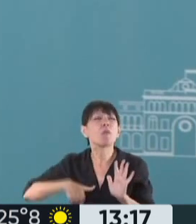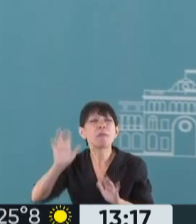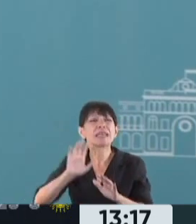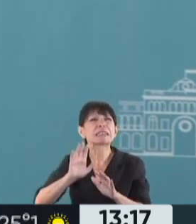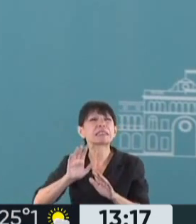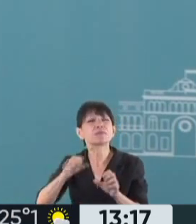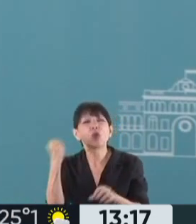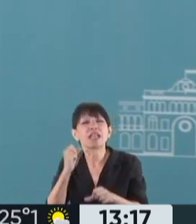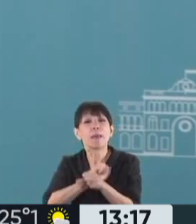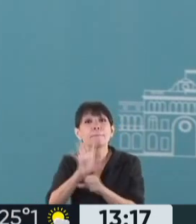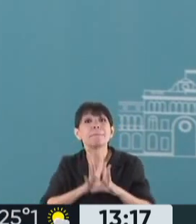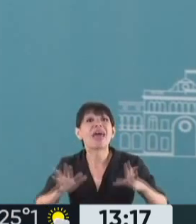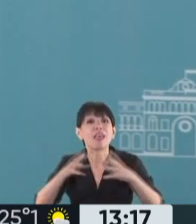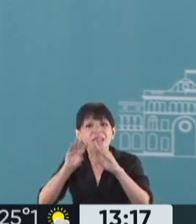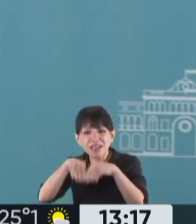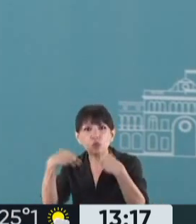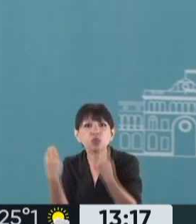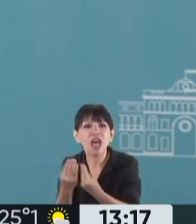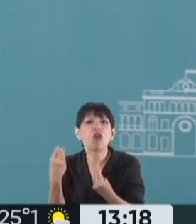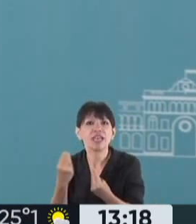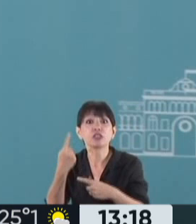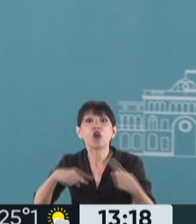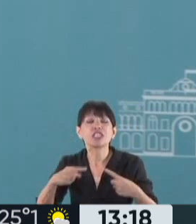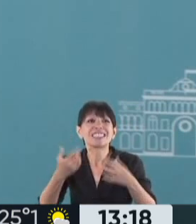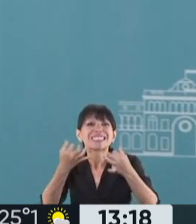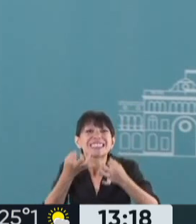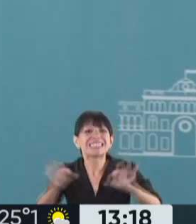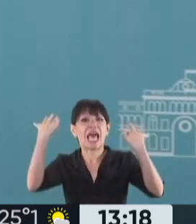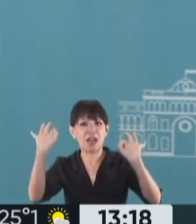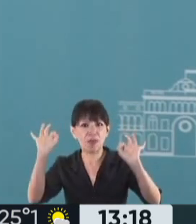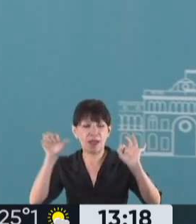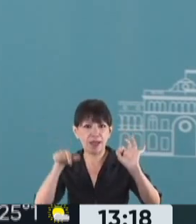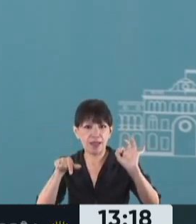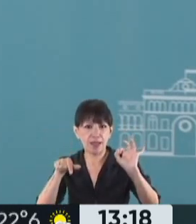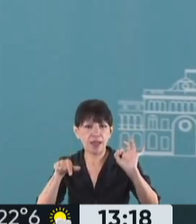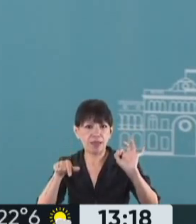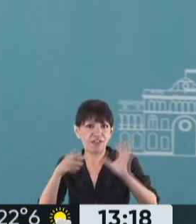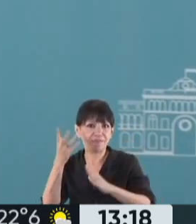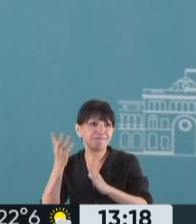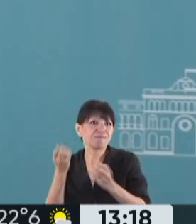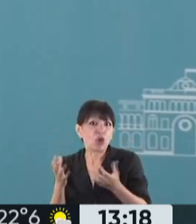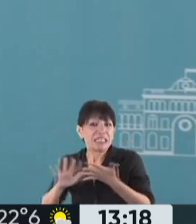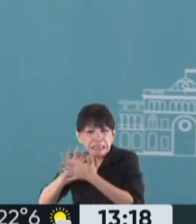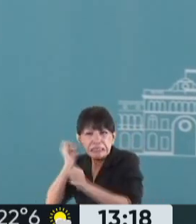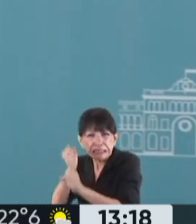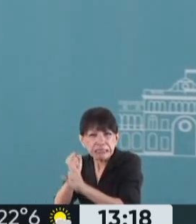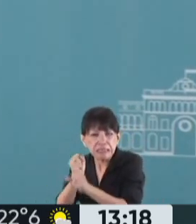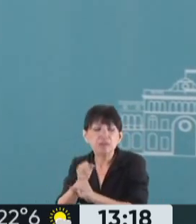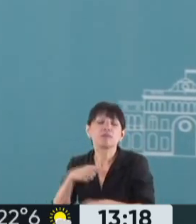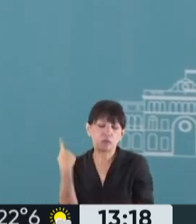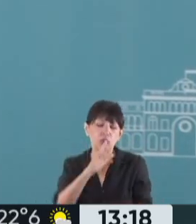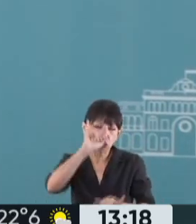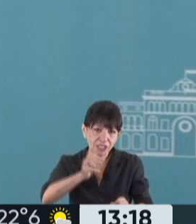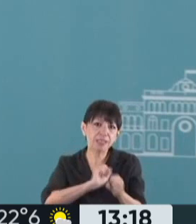pandemia muchas veces es lo que no pasó. Entonces es difícil, digamos, porque efectivamente duelamos a los muertos de